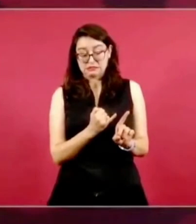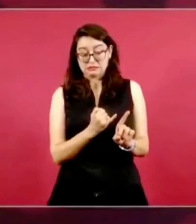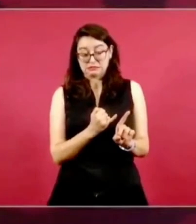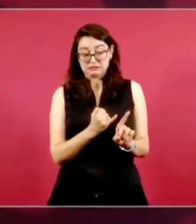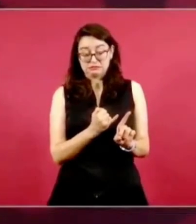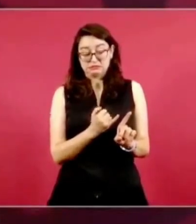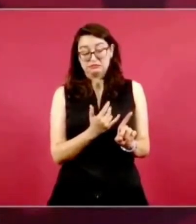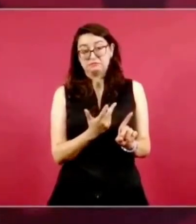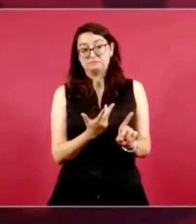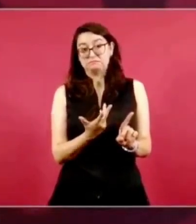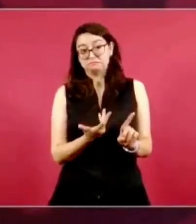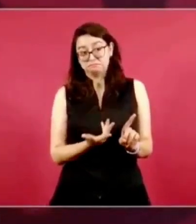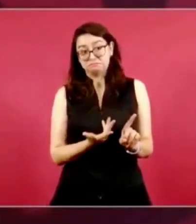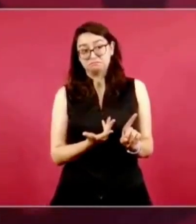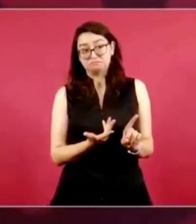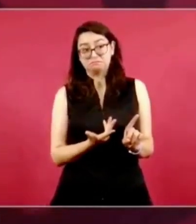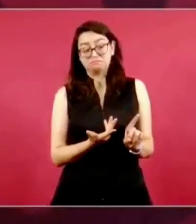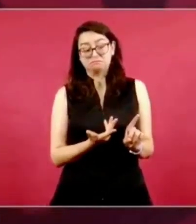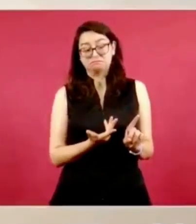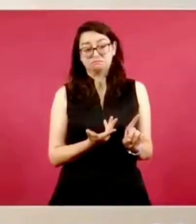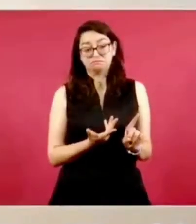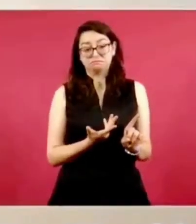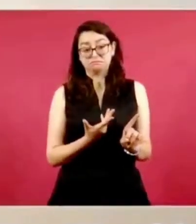por esas